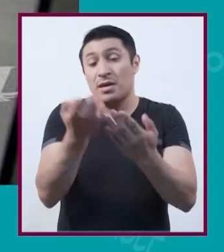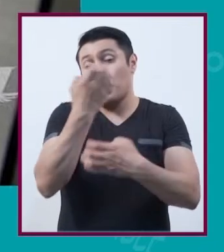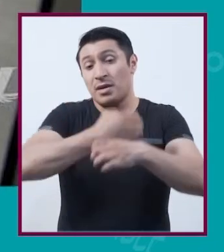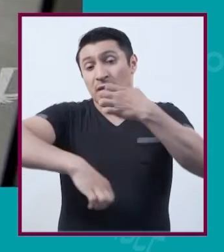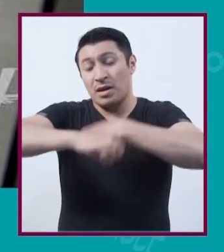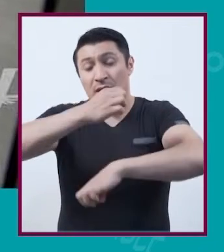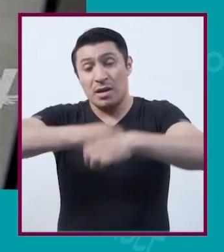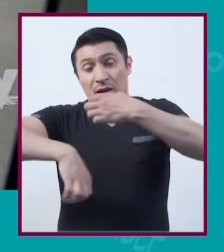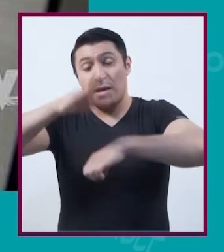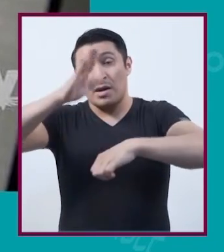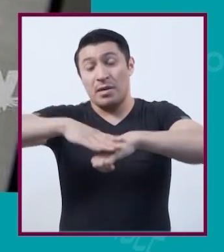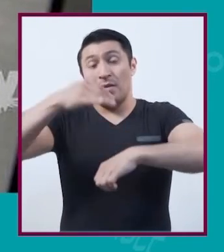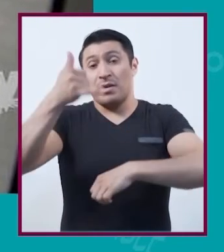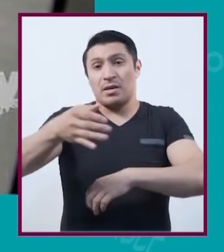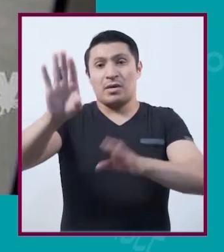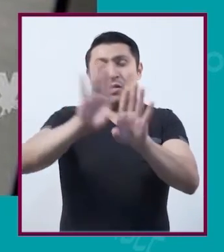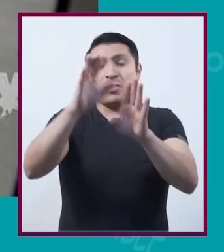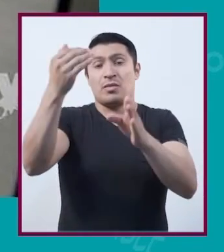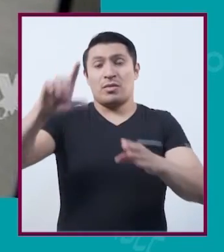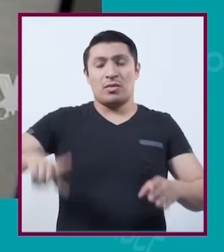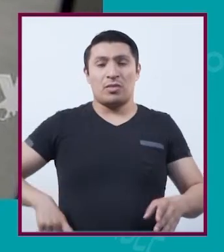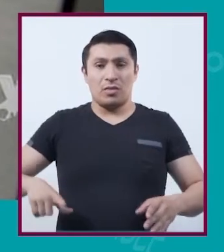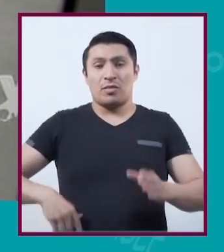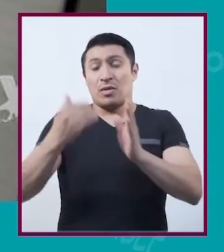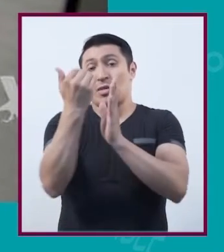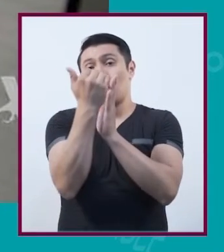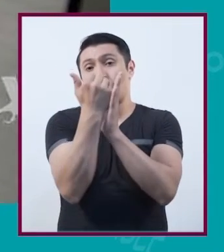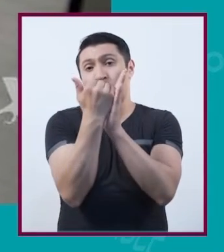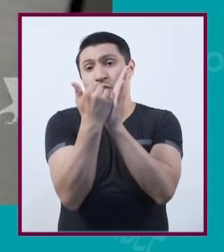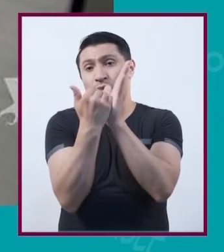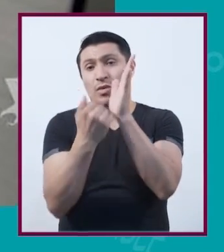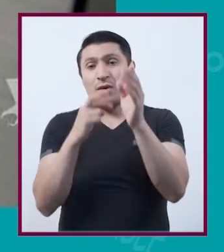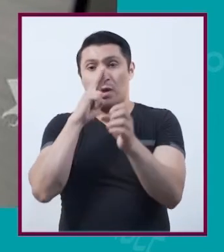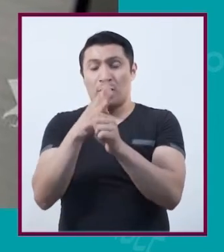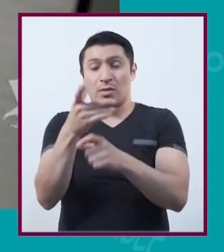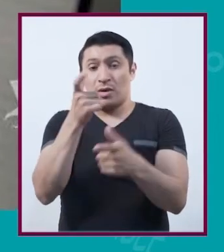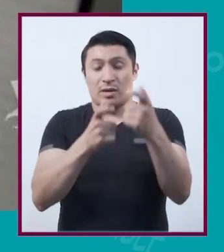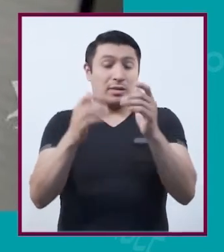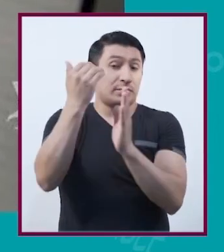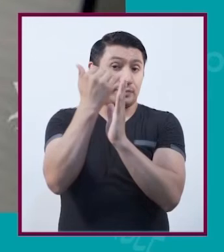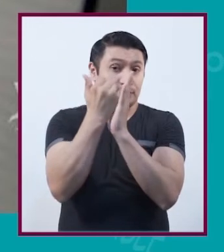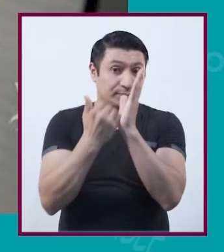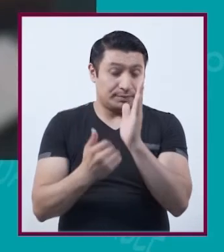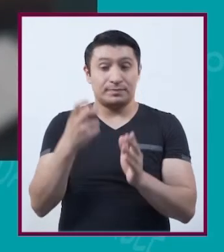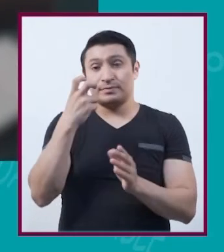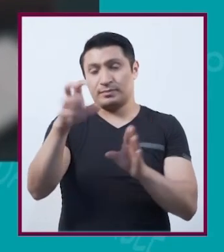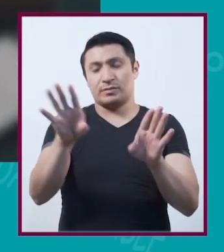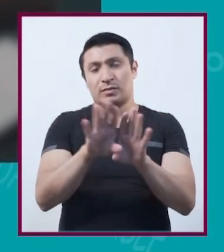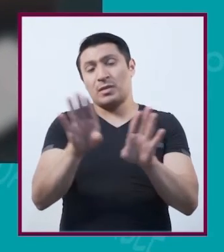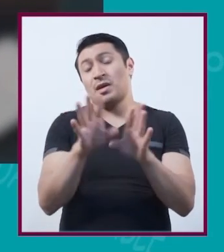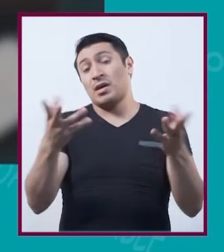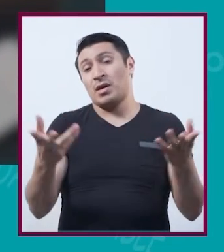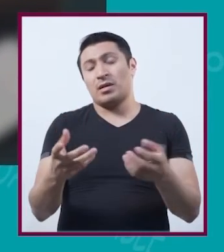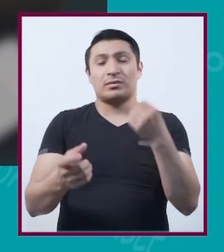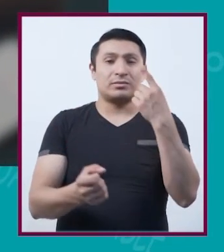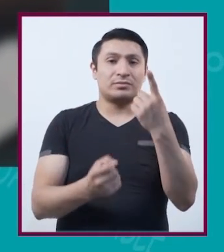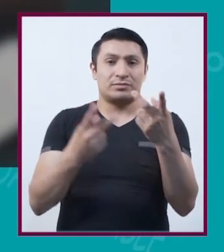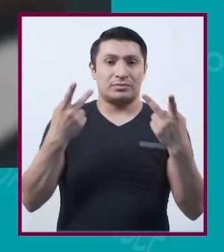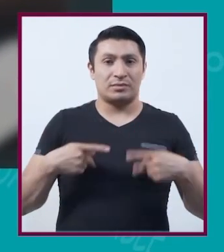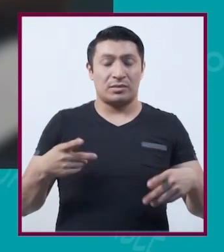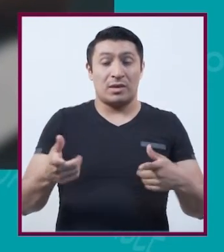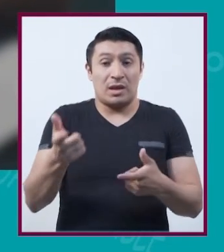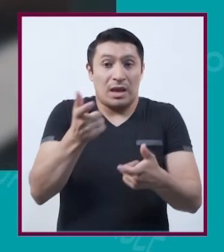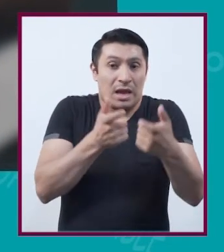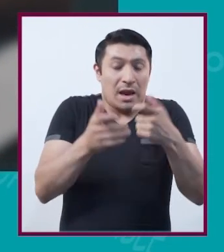la privatización de empresas y, en general, a disminuir el papel del Estado como agente económico.